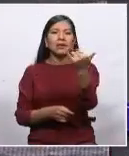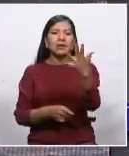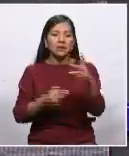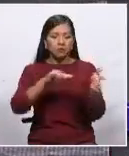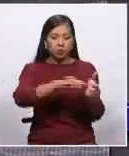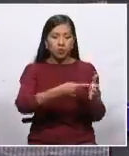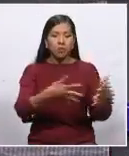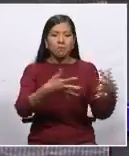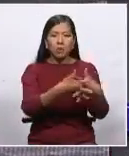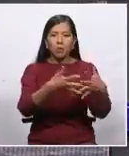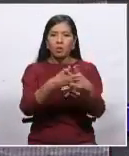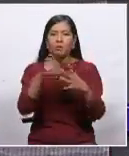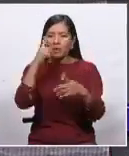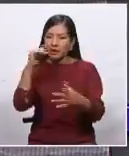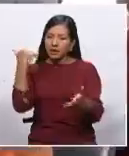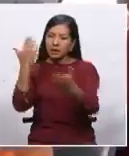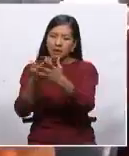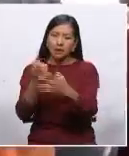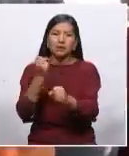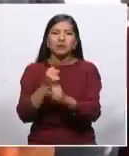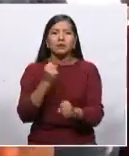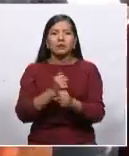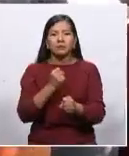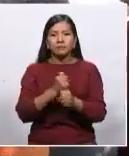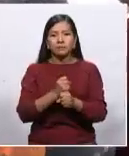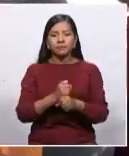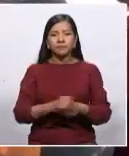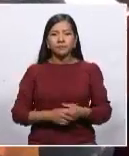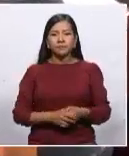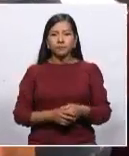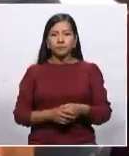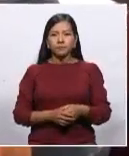o para llegar hasta su puesto de venta.